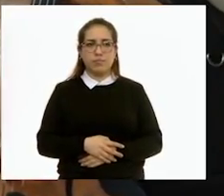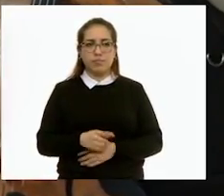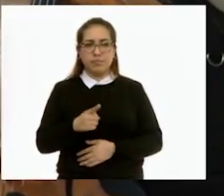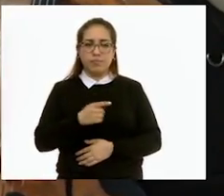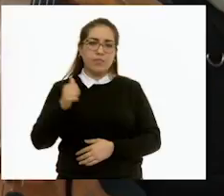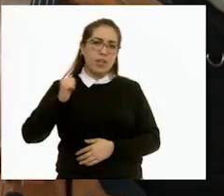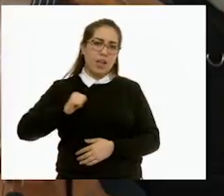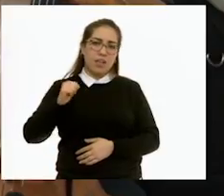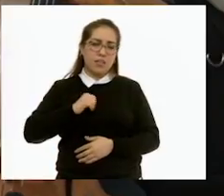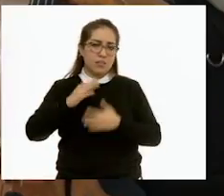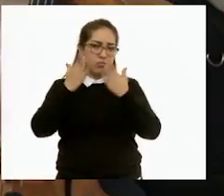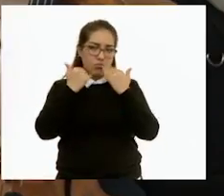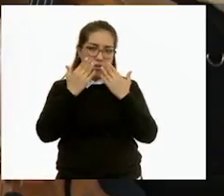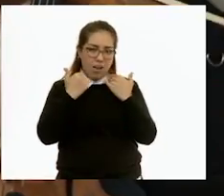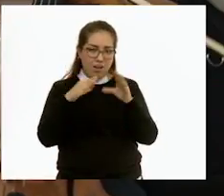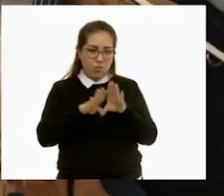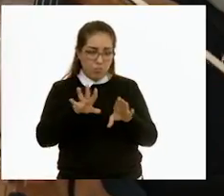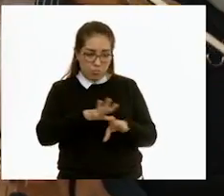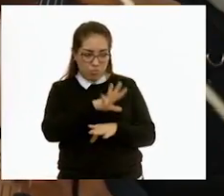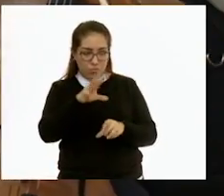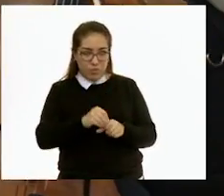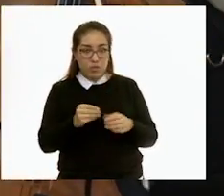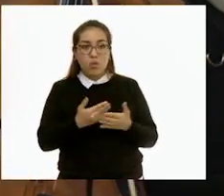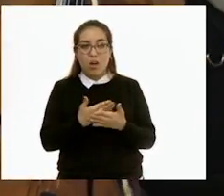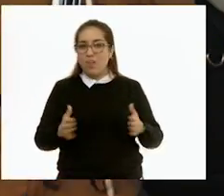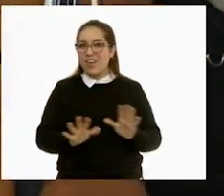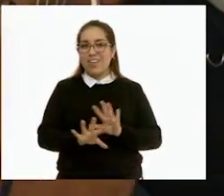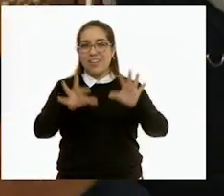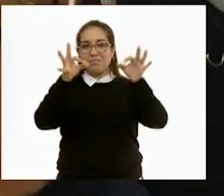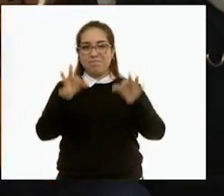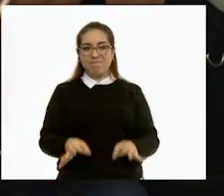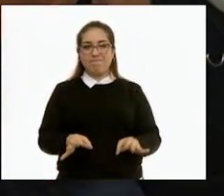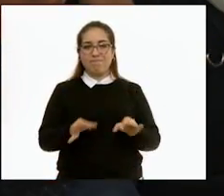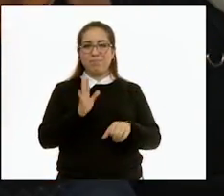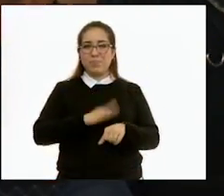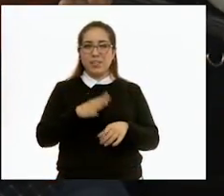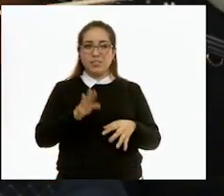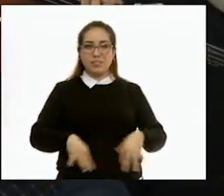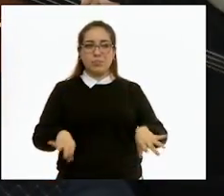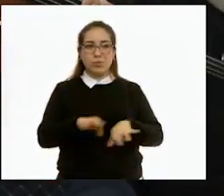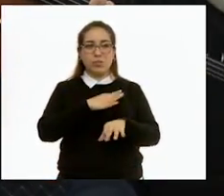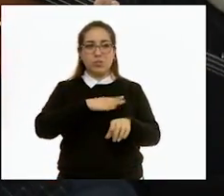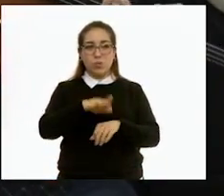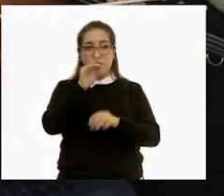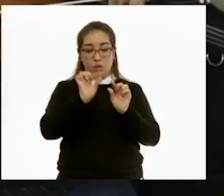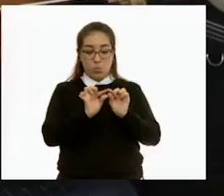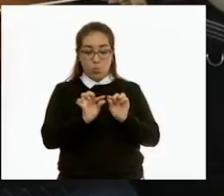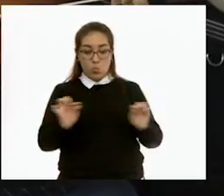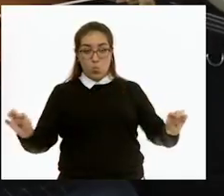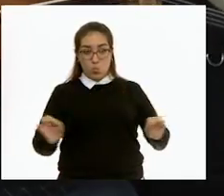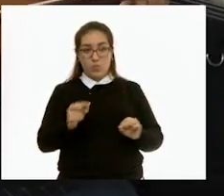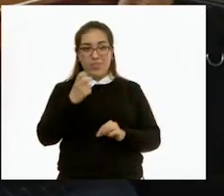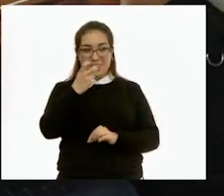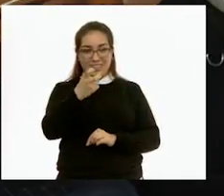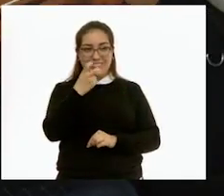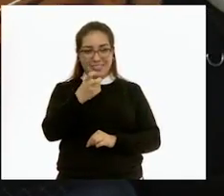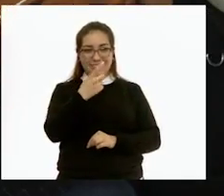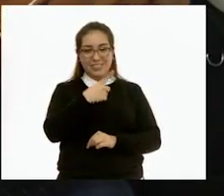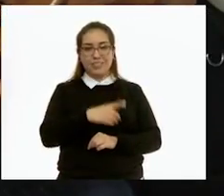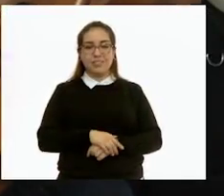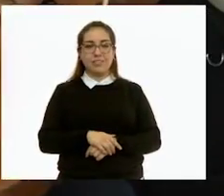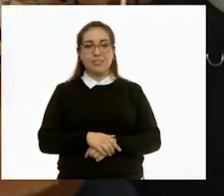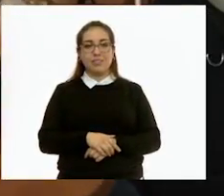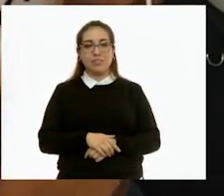de ciertas partes que hoy en día sí tiene. La más importante de ellas es la espiga. Esta vara de